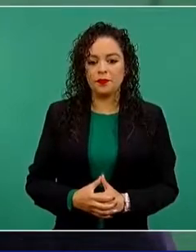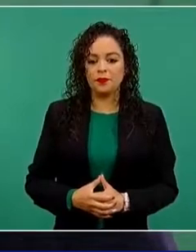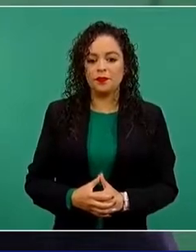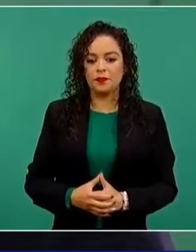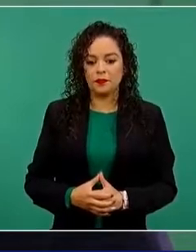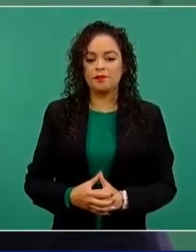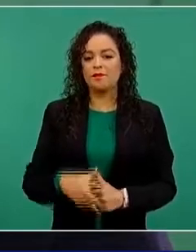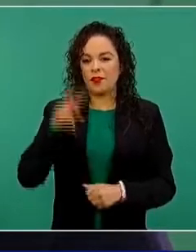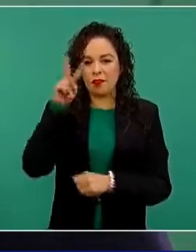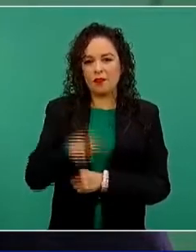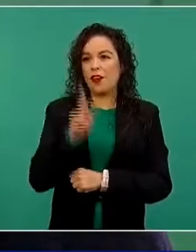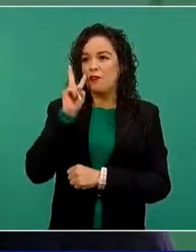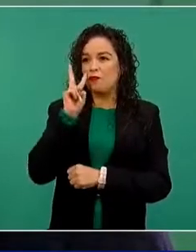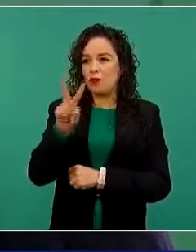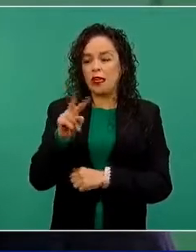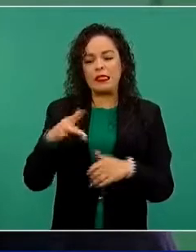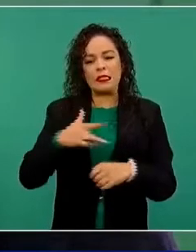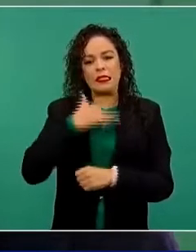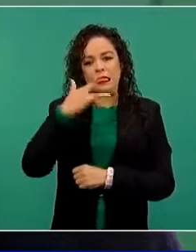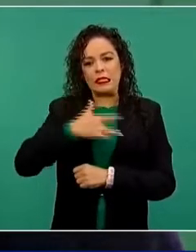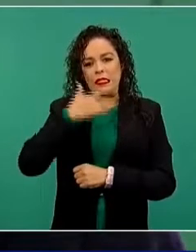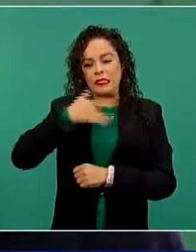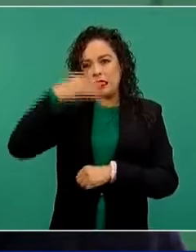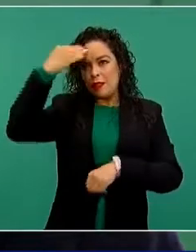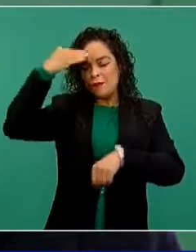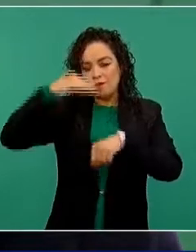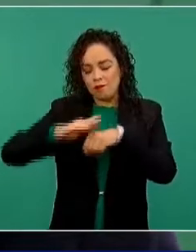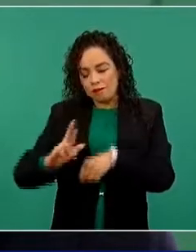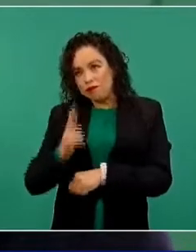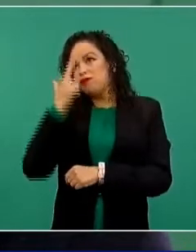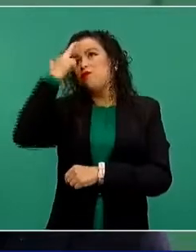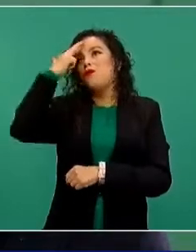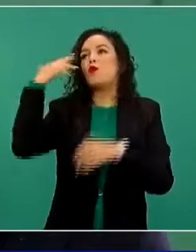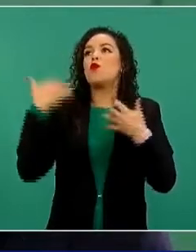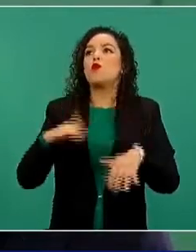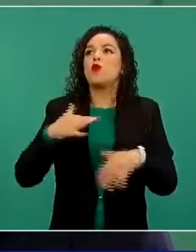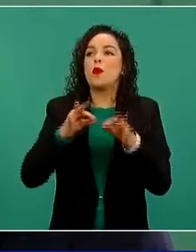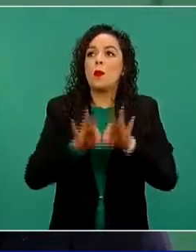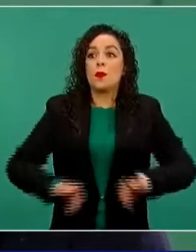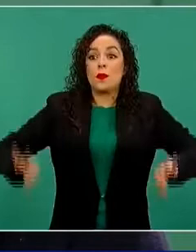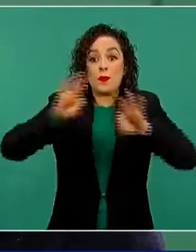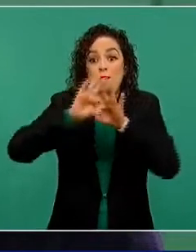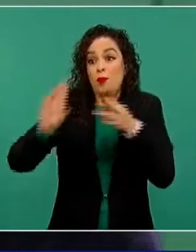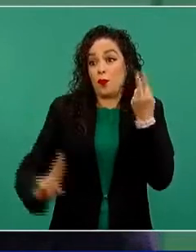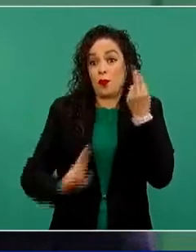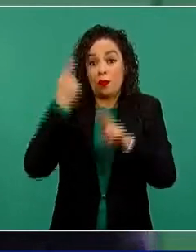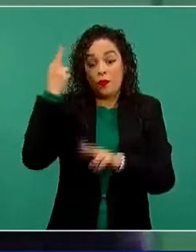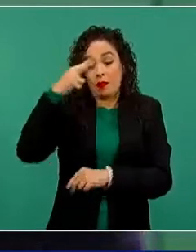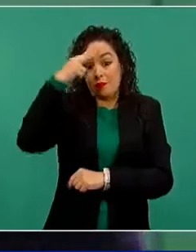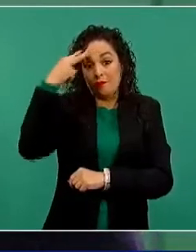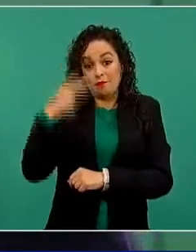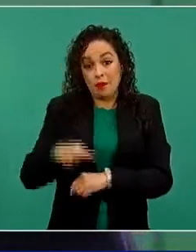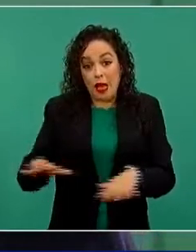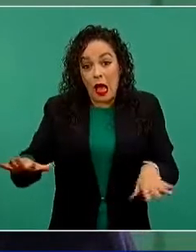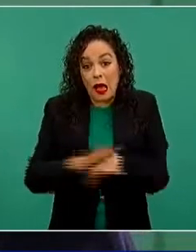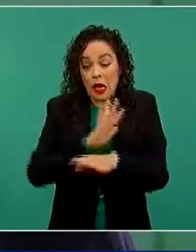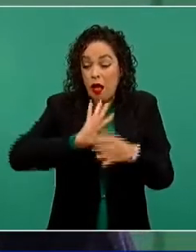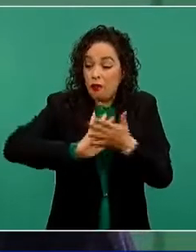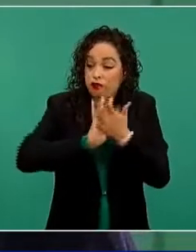a recordar mucho lo que fue ese gran movimiento transformador que